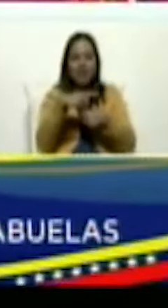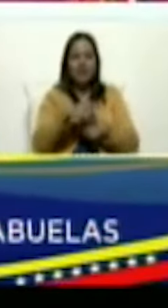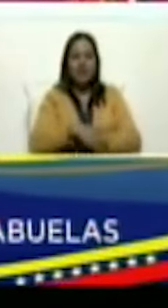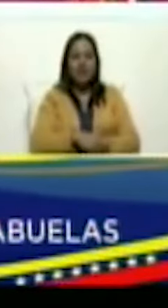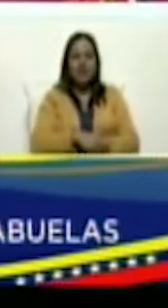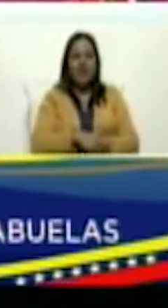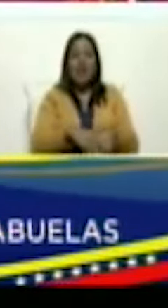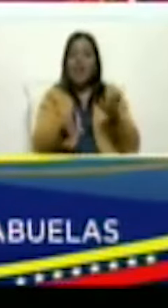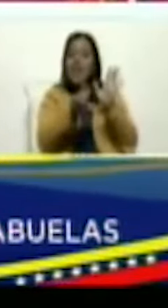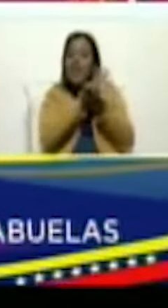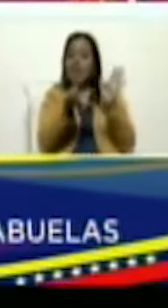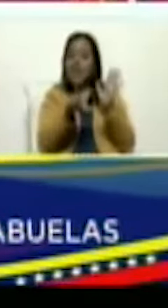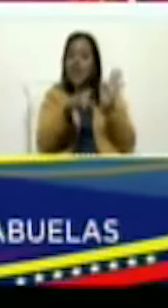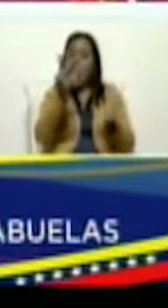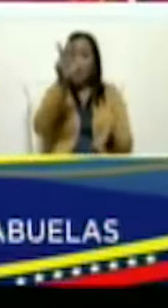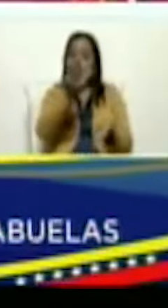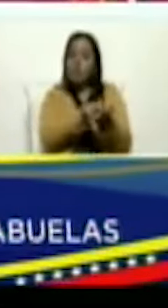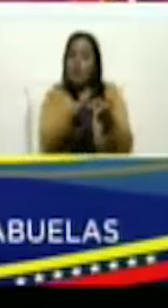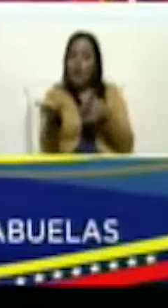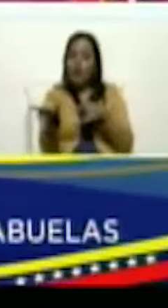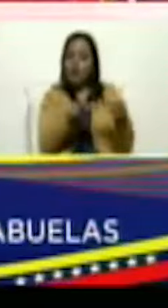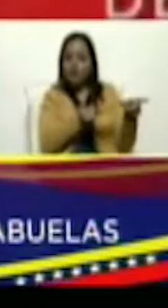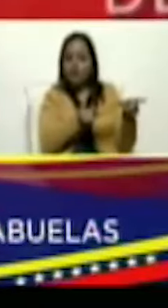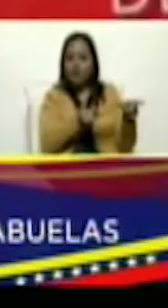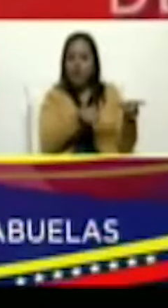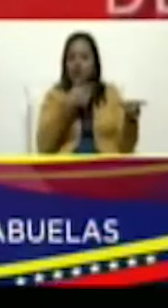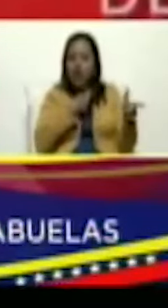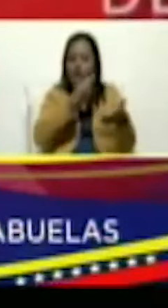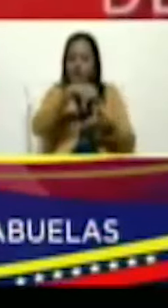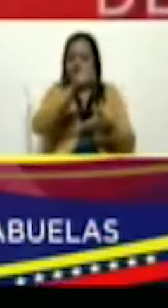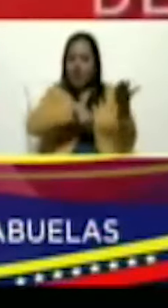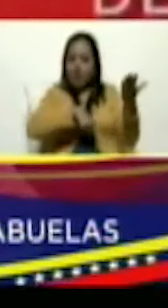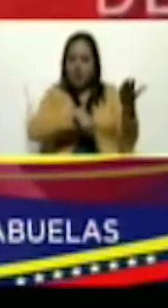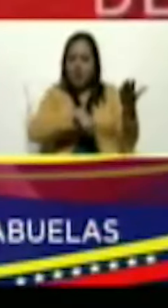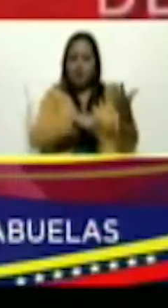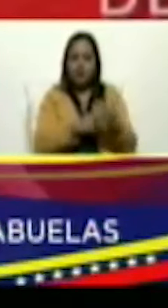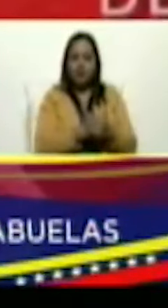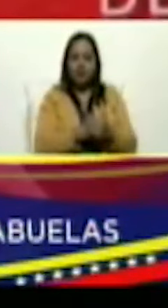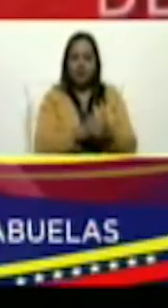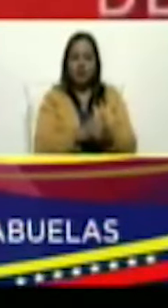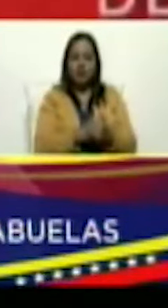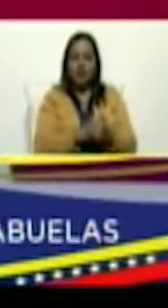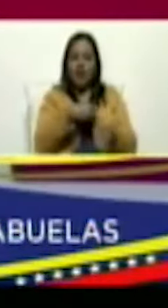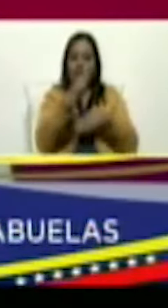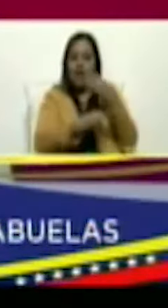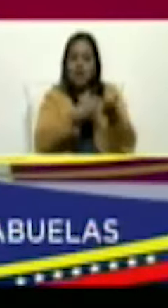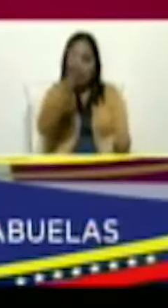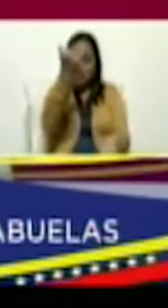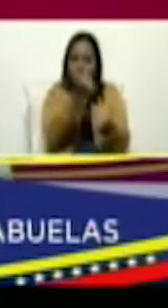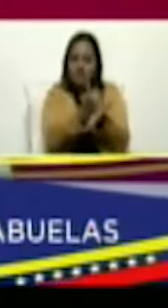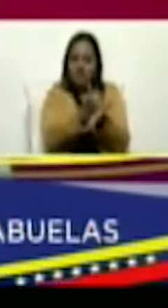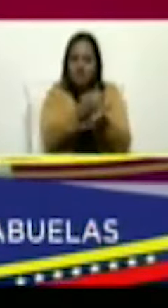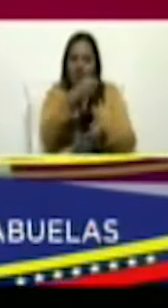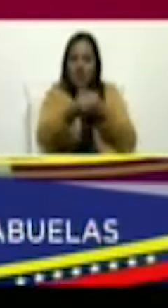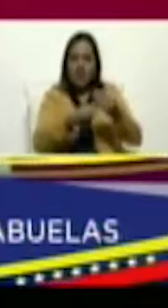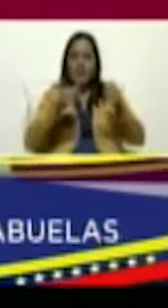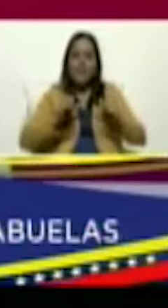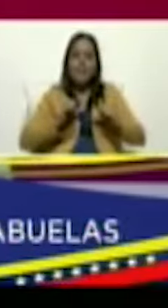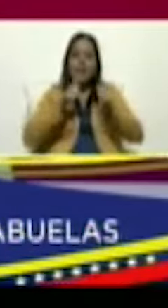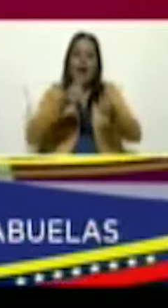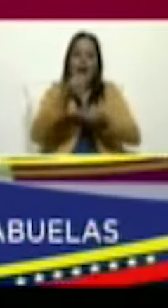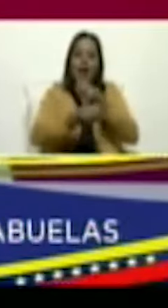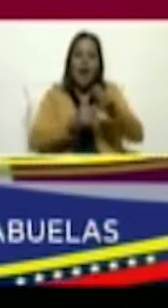La ley se aprobó, la firmé, le puse el ejecútese y se va a empezar a aplicar